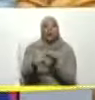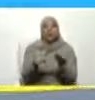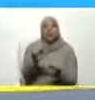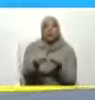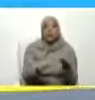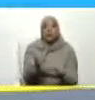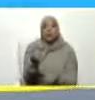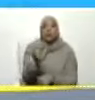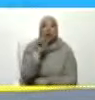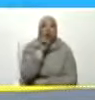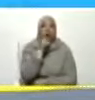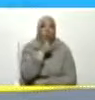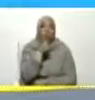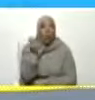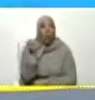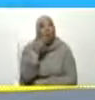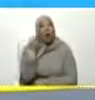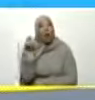Como él dijo,